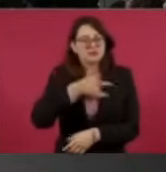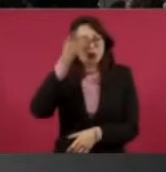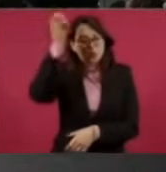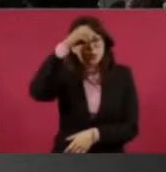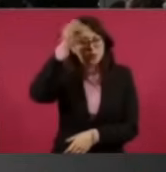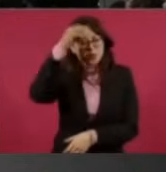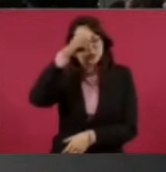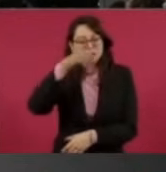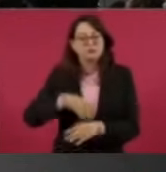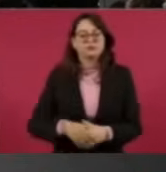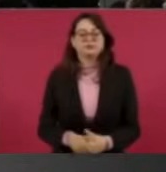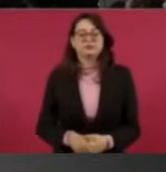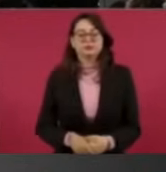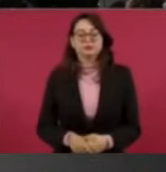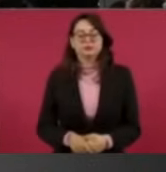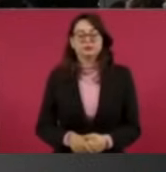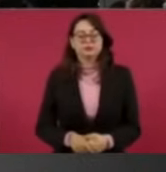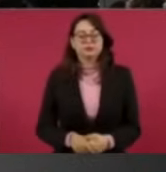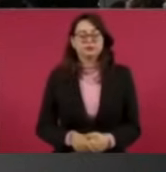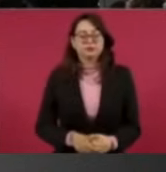Se lleve a cabo esta